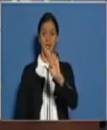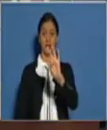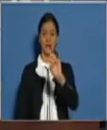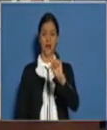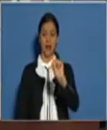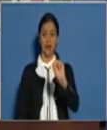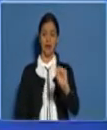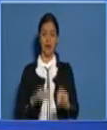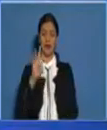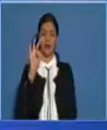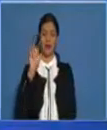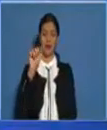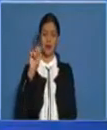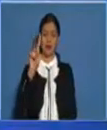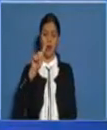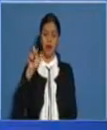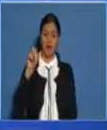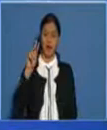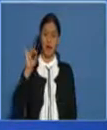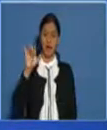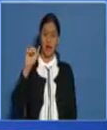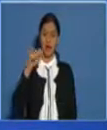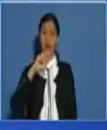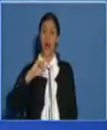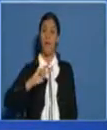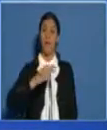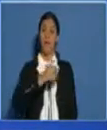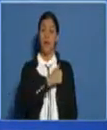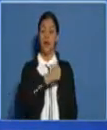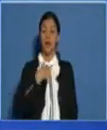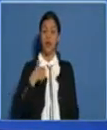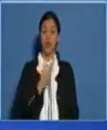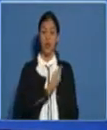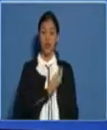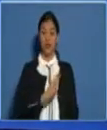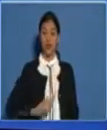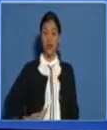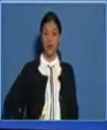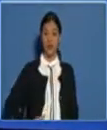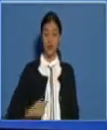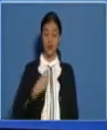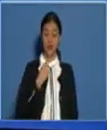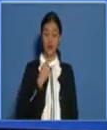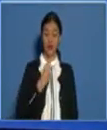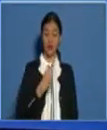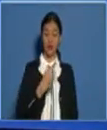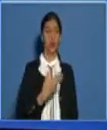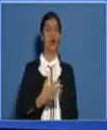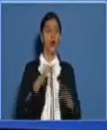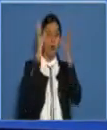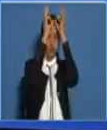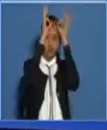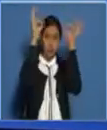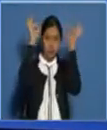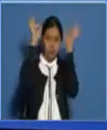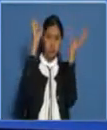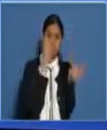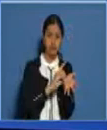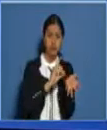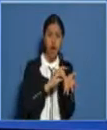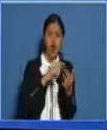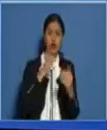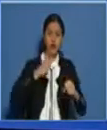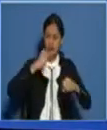García, viceministro de la Presidencia, señaló que recibió instrucciones que indican que el personal médico son los héroes de todos los panameños en